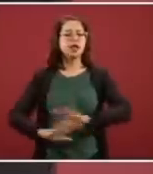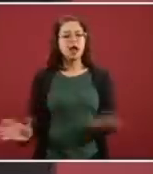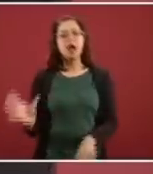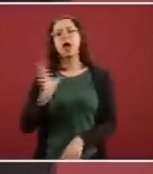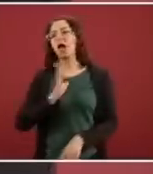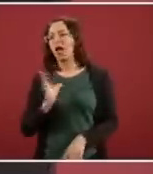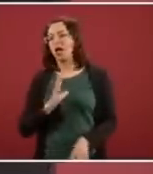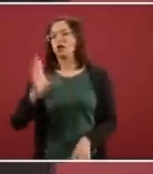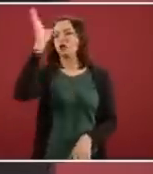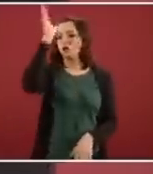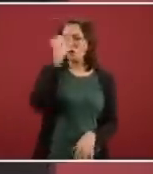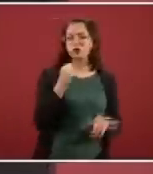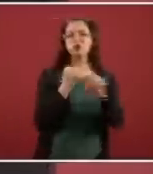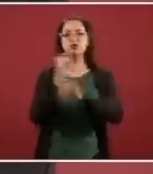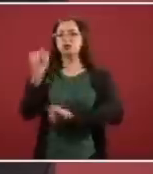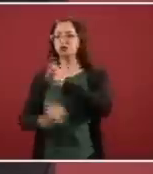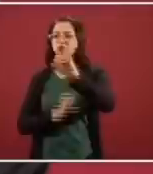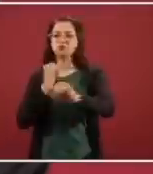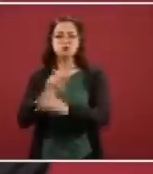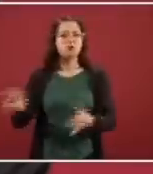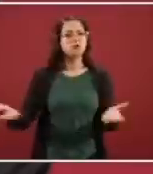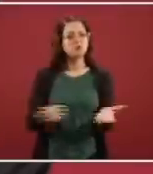convenios, acuerdos internacionales,